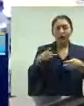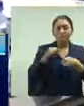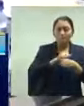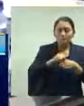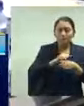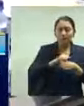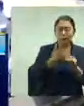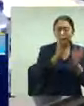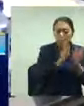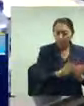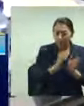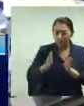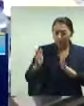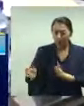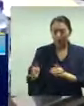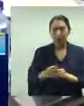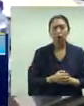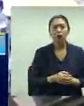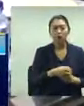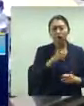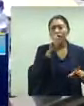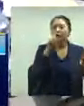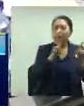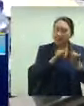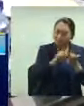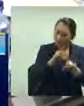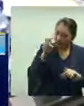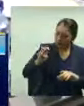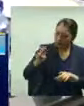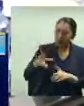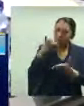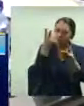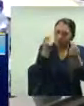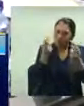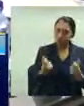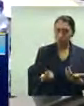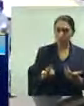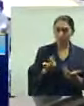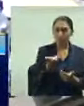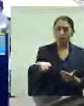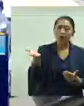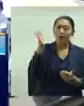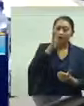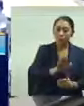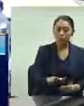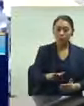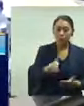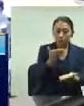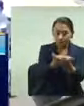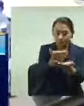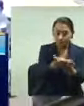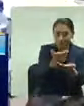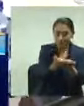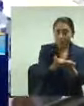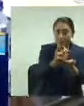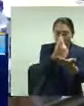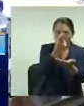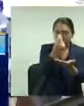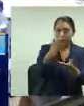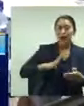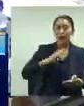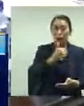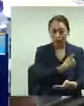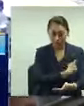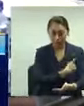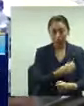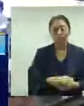para prepararse, sino que encima pasarlo sin recursos. Y luego viene la petición de recursos al Congreso, y el Congreso tiene que hacer su evaluación